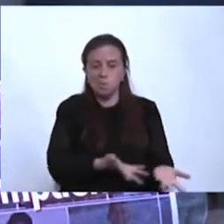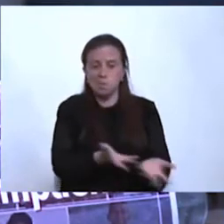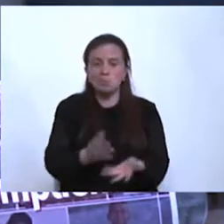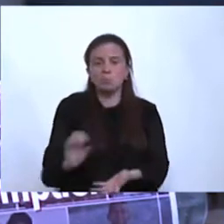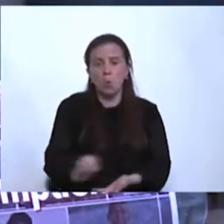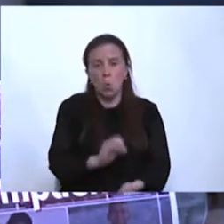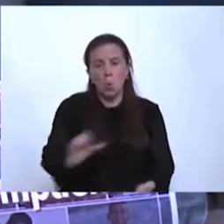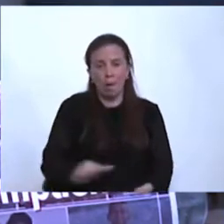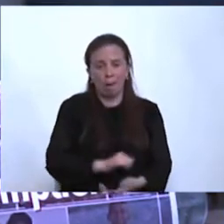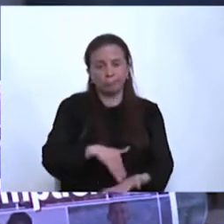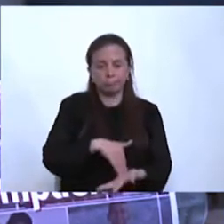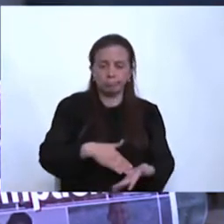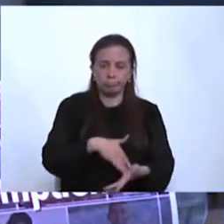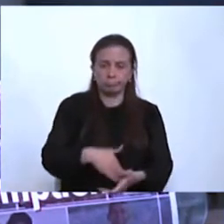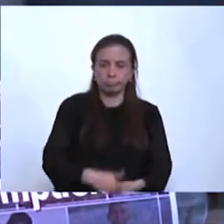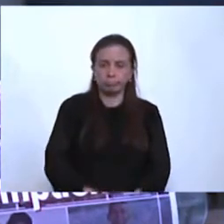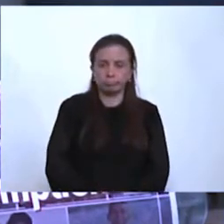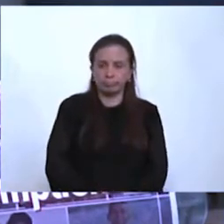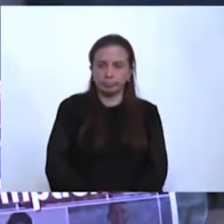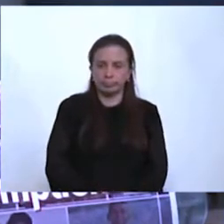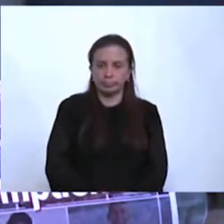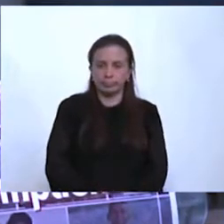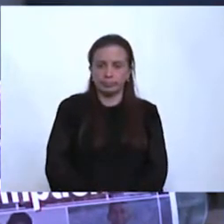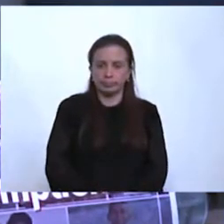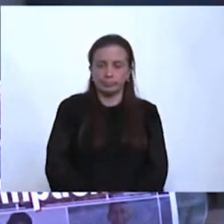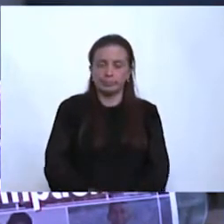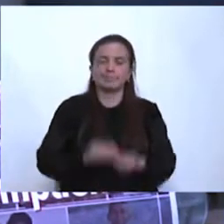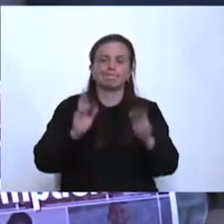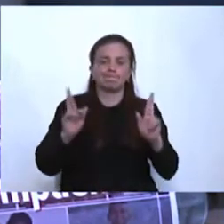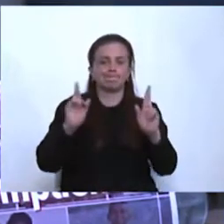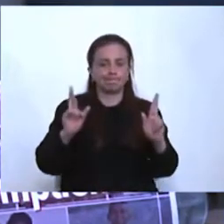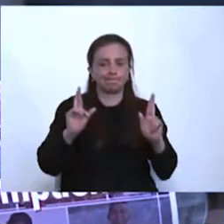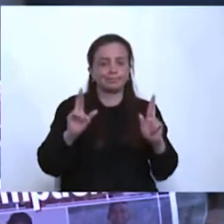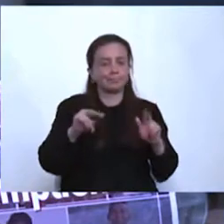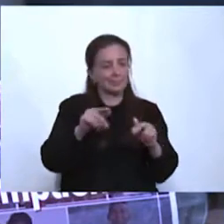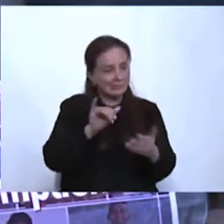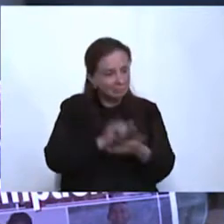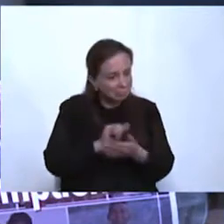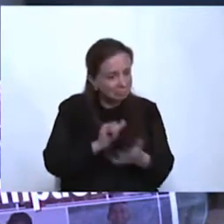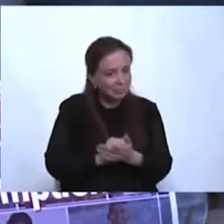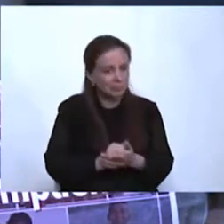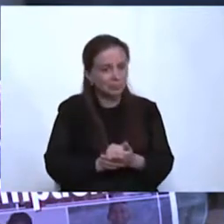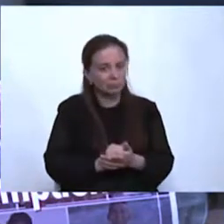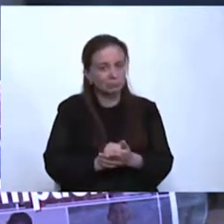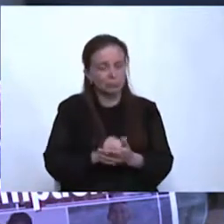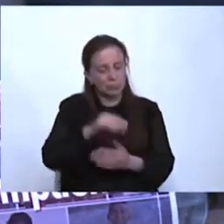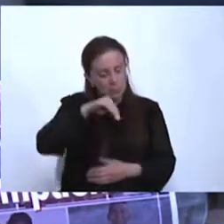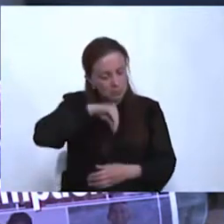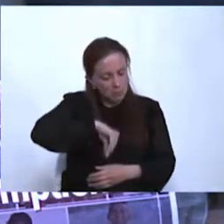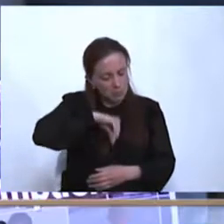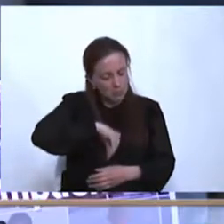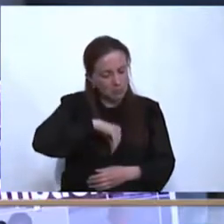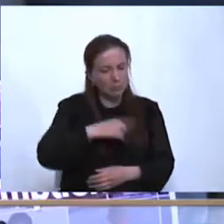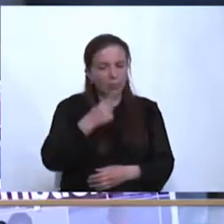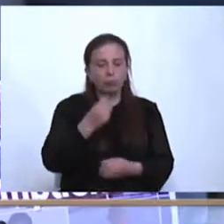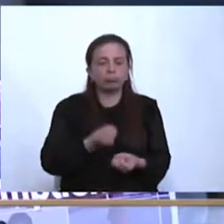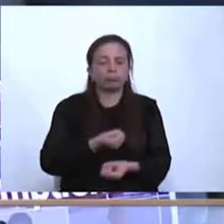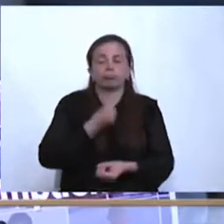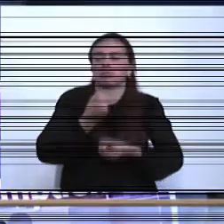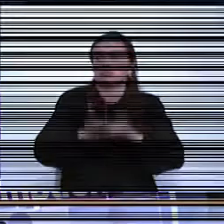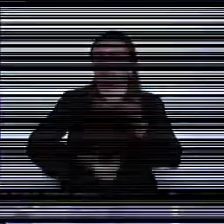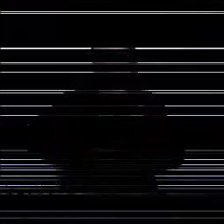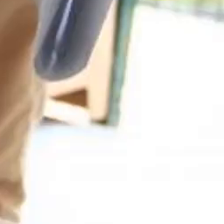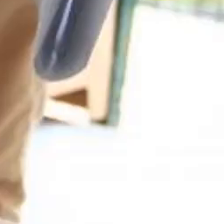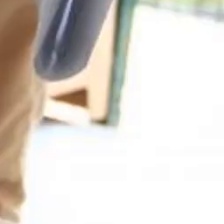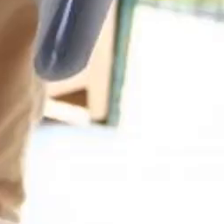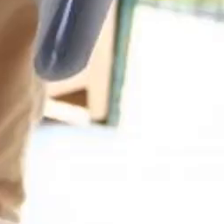no obtiene ese mínimo porcentaje de votos no puede acceder a la repartición de curules umbral electoral en corporaciones y cámara de representantes en el caso